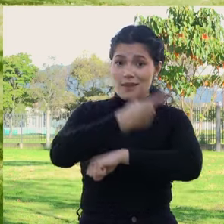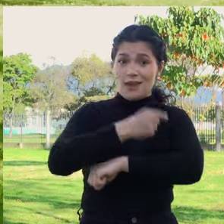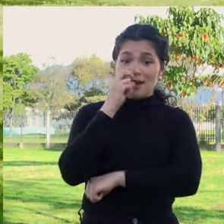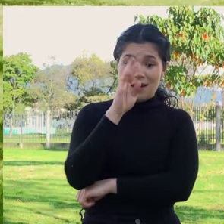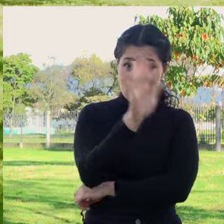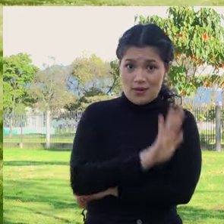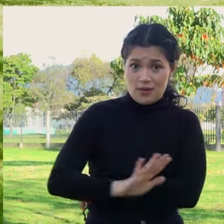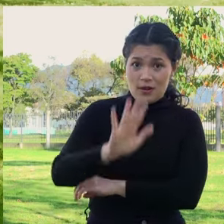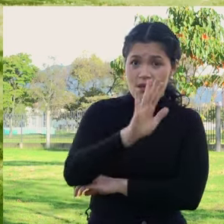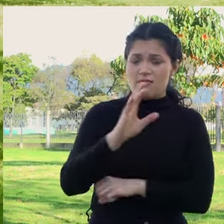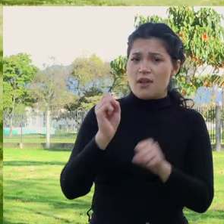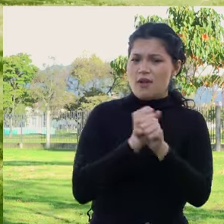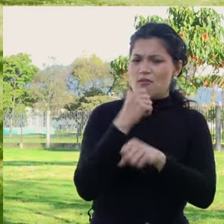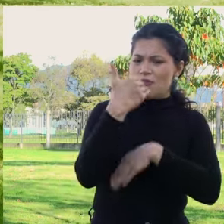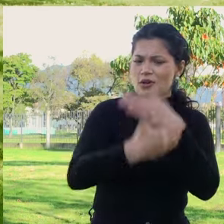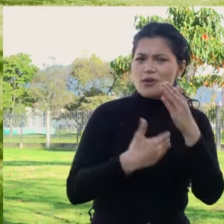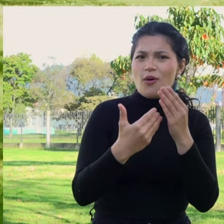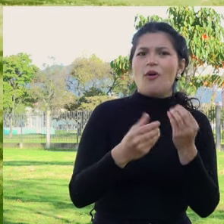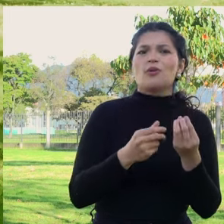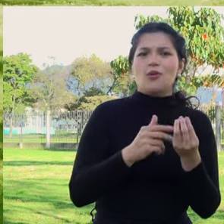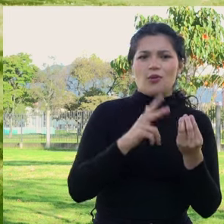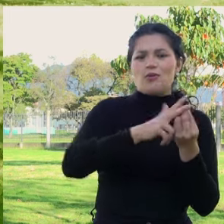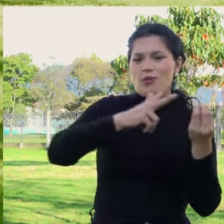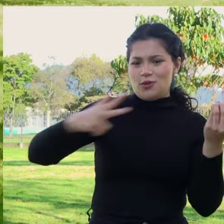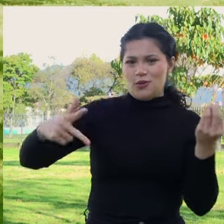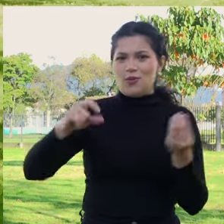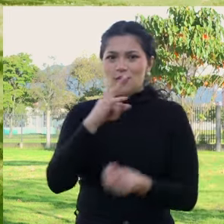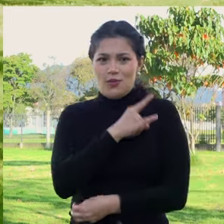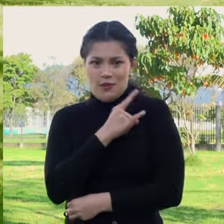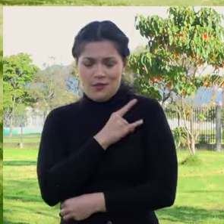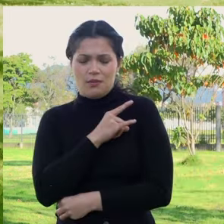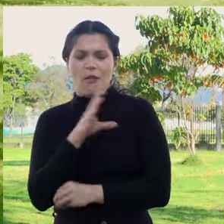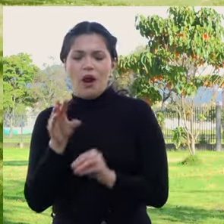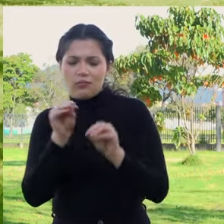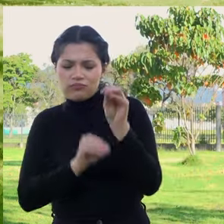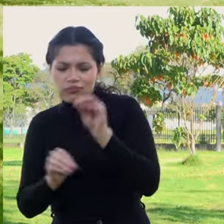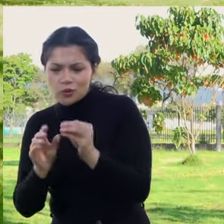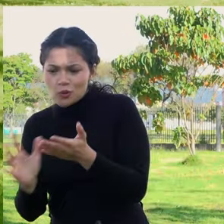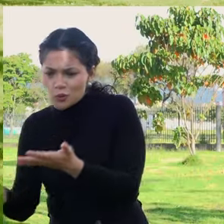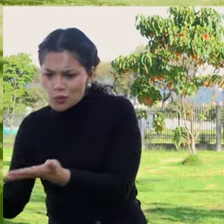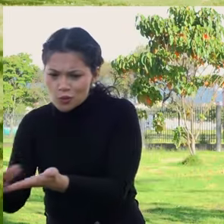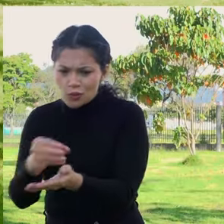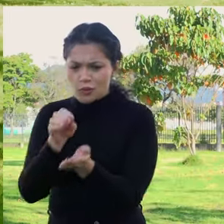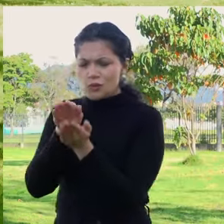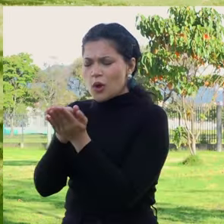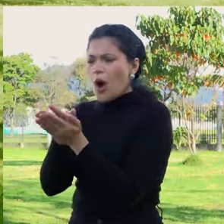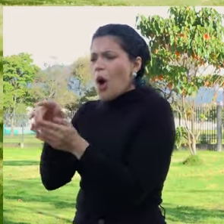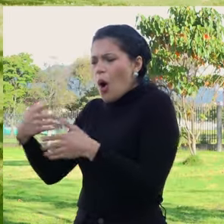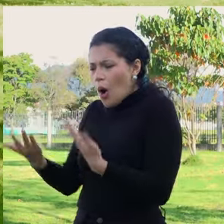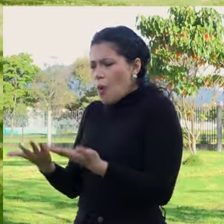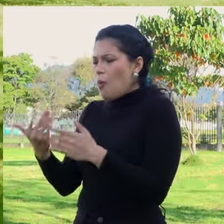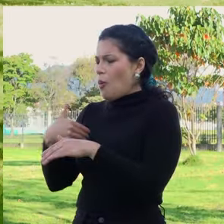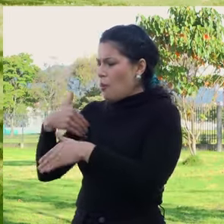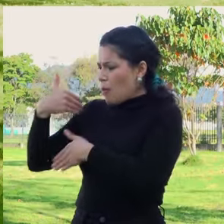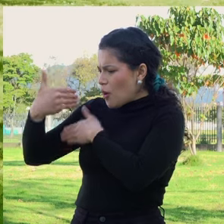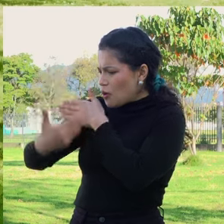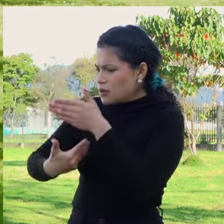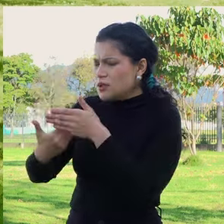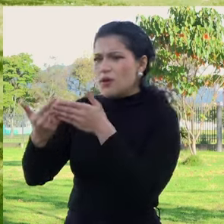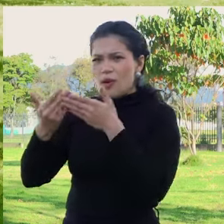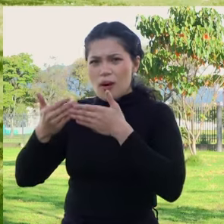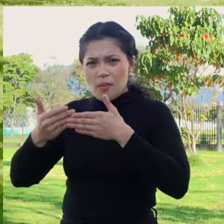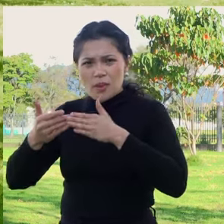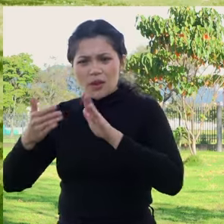trabajar en torno al proceso constituyente universitario para generar algunos insumos de cómo se podría abrir la